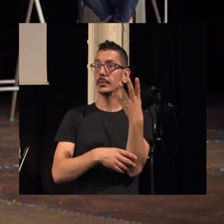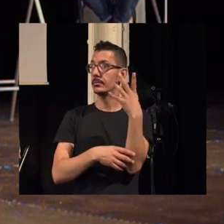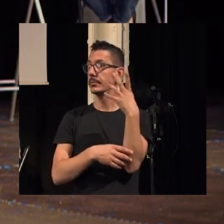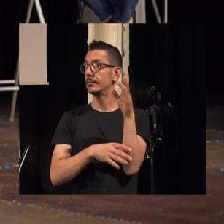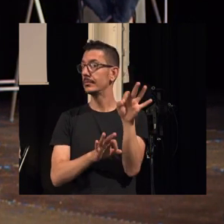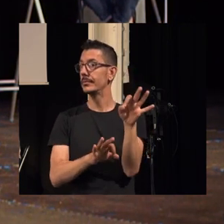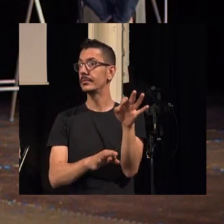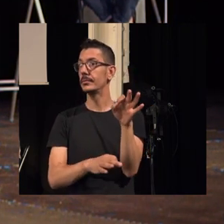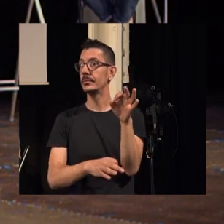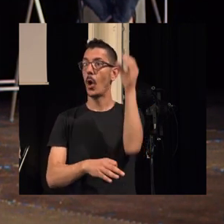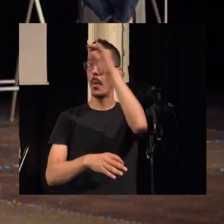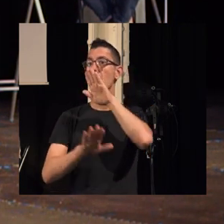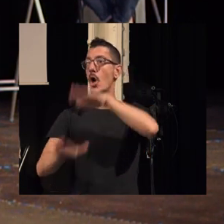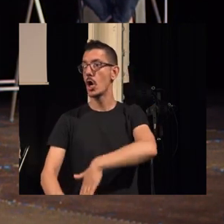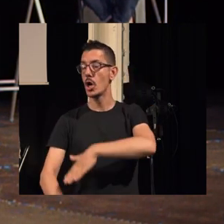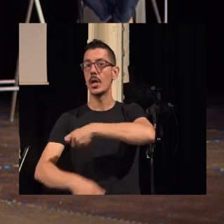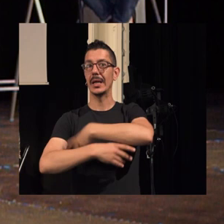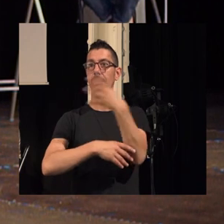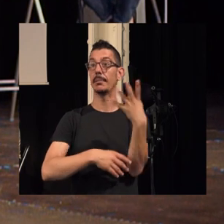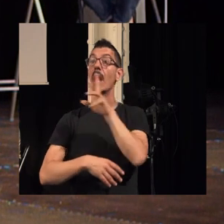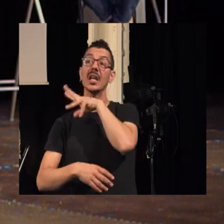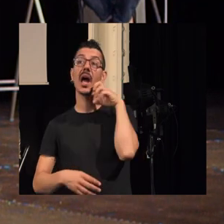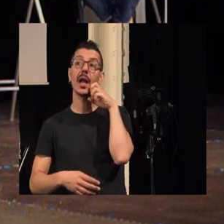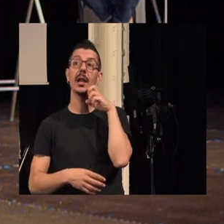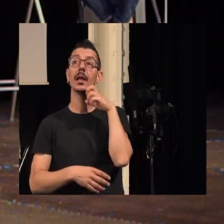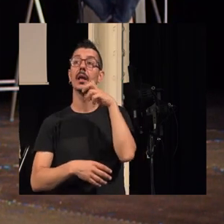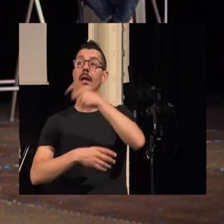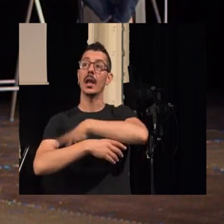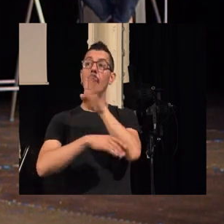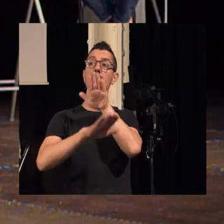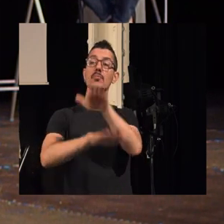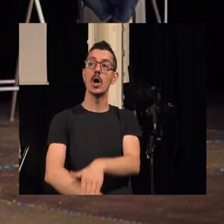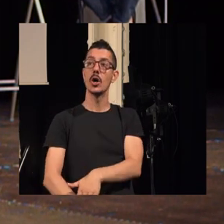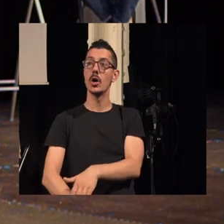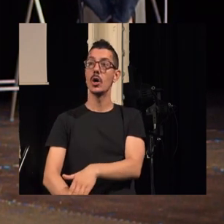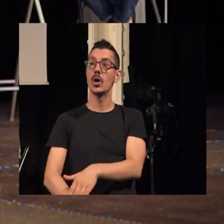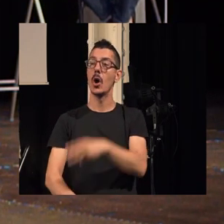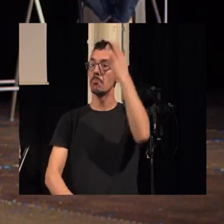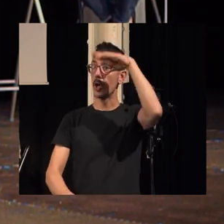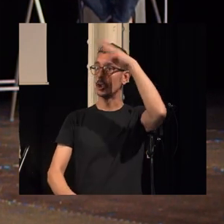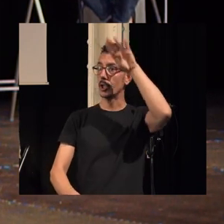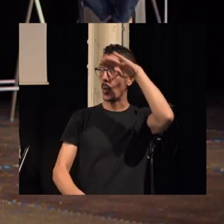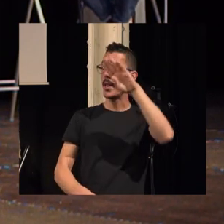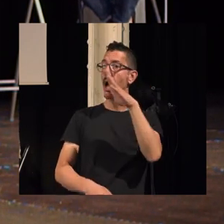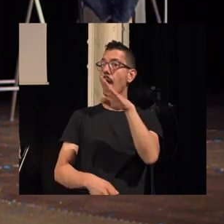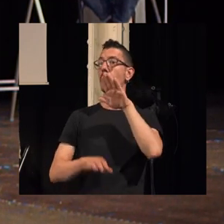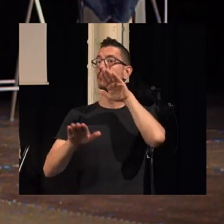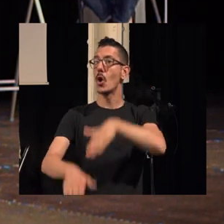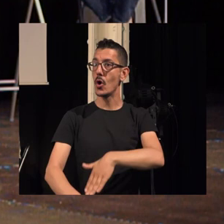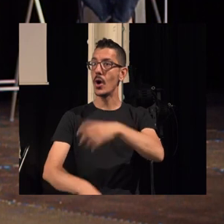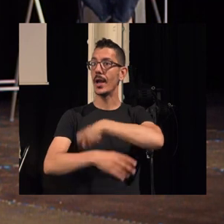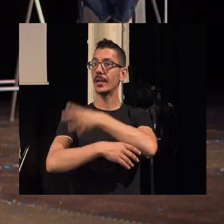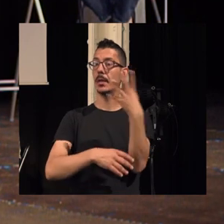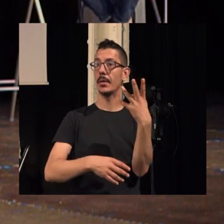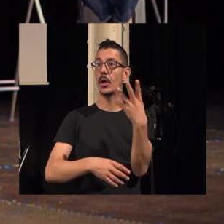acordáis? Era muy LGBT. Israel es muy LGBT. Los Mossos de Escuadra son LGBT. Queda por saber